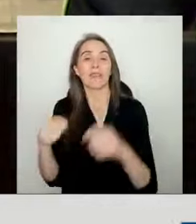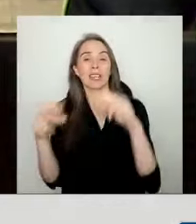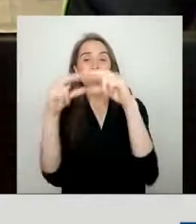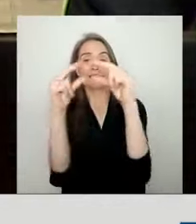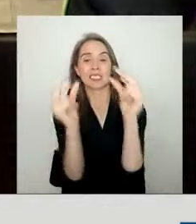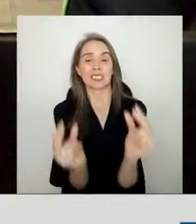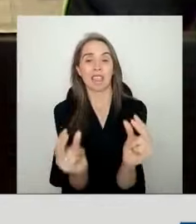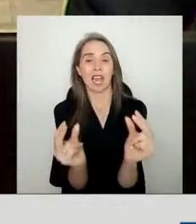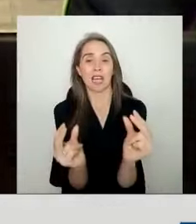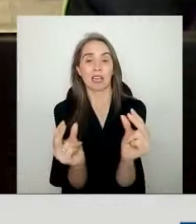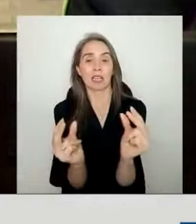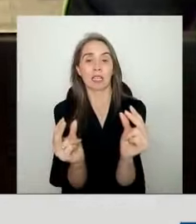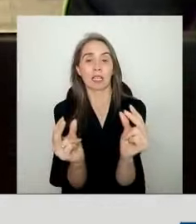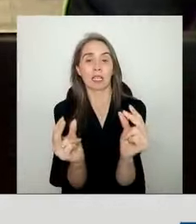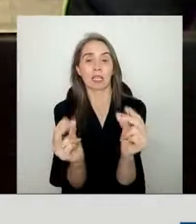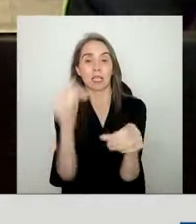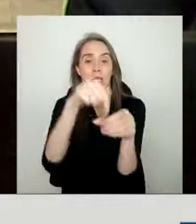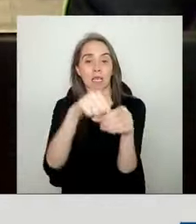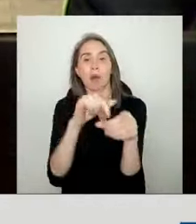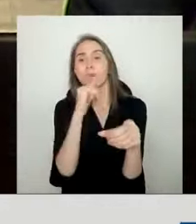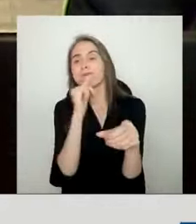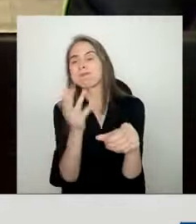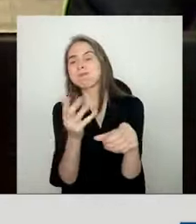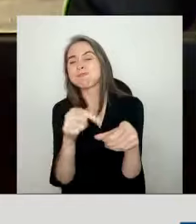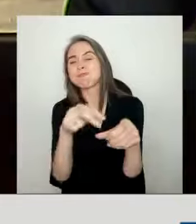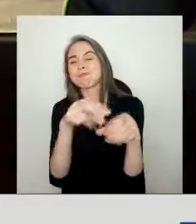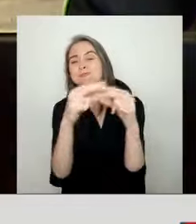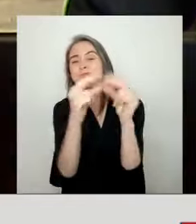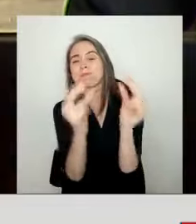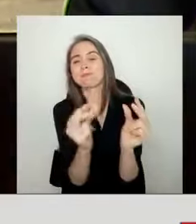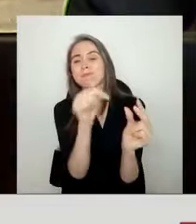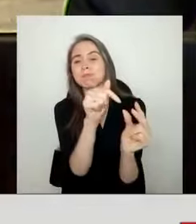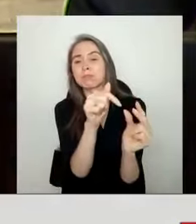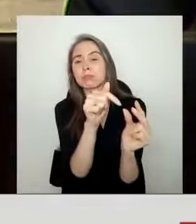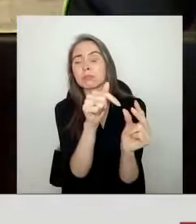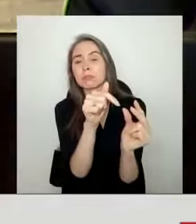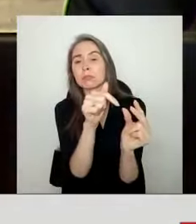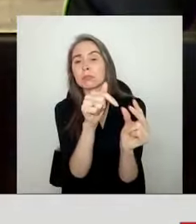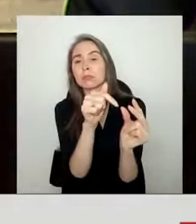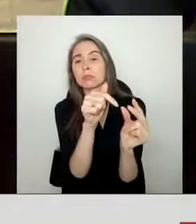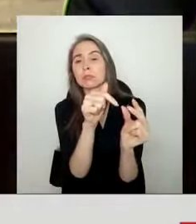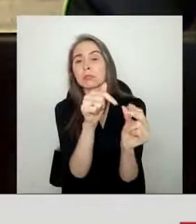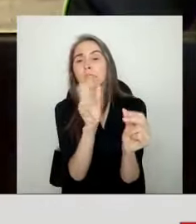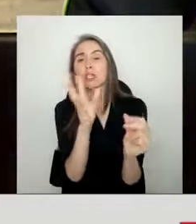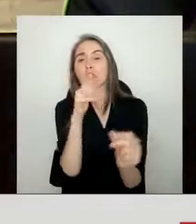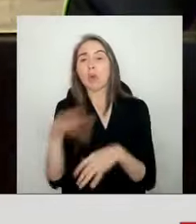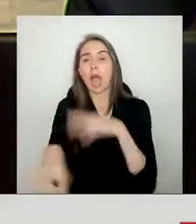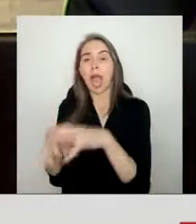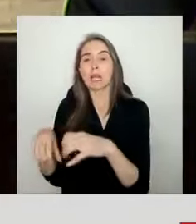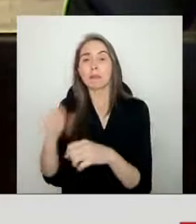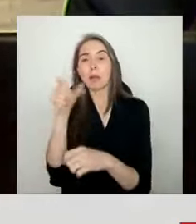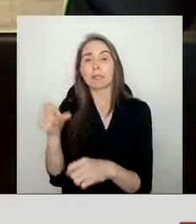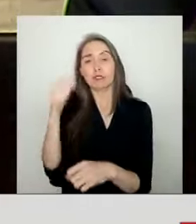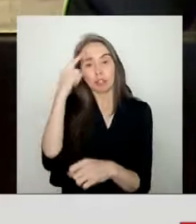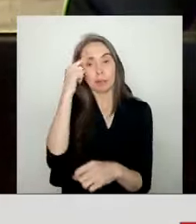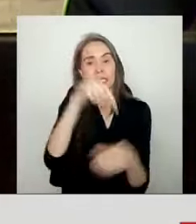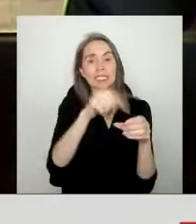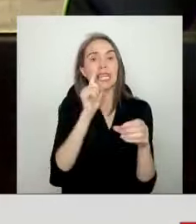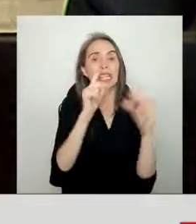vienesas que no se sabe qué tienen y que no tienen animales y la gente piensa que tiene animales ahí sí yo les